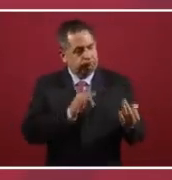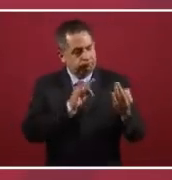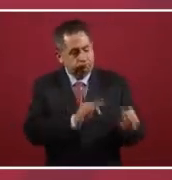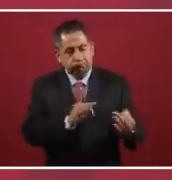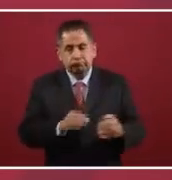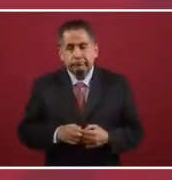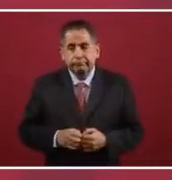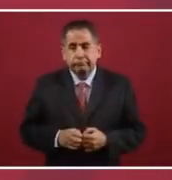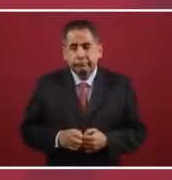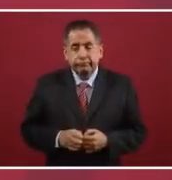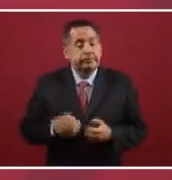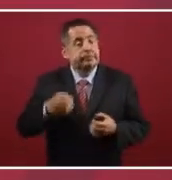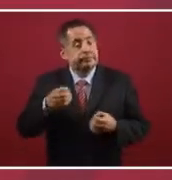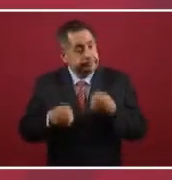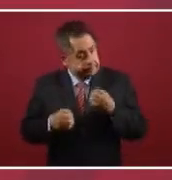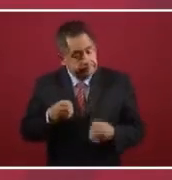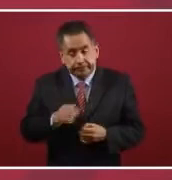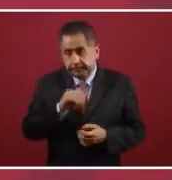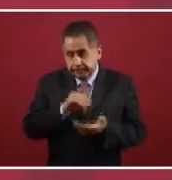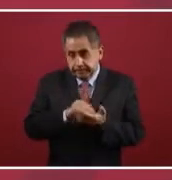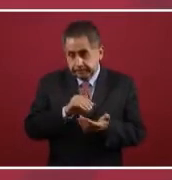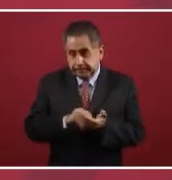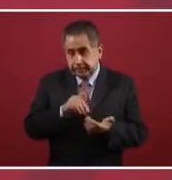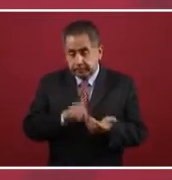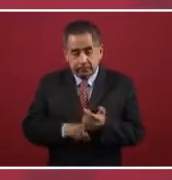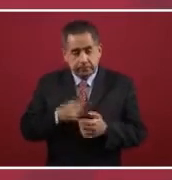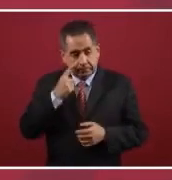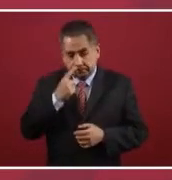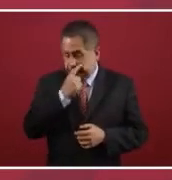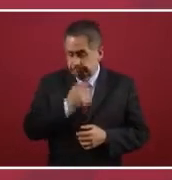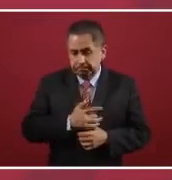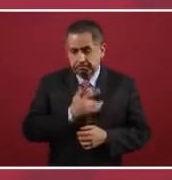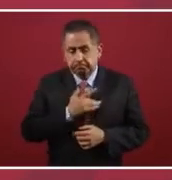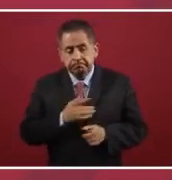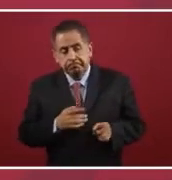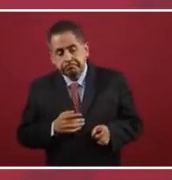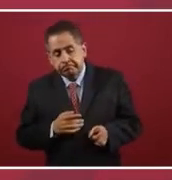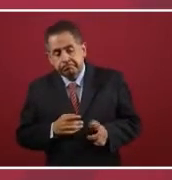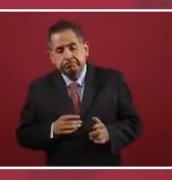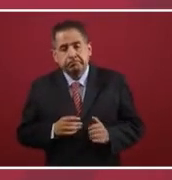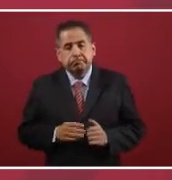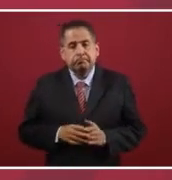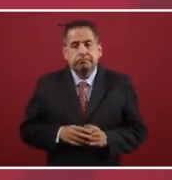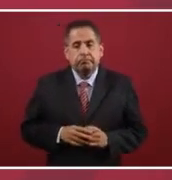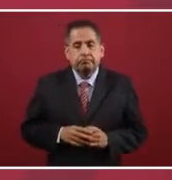el juez todavía es el que va a